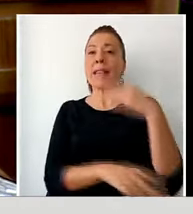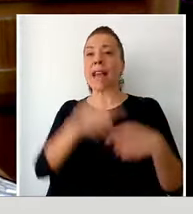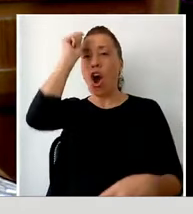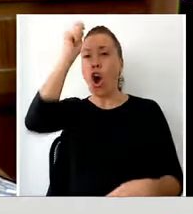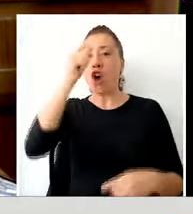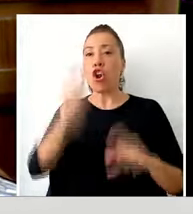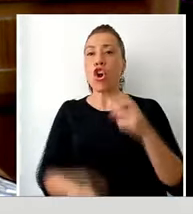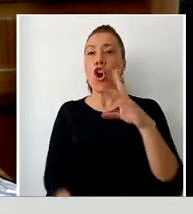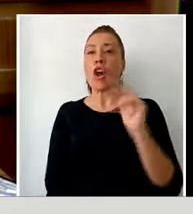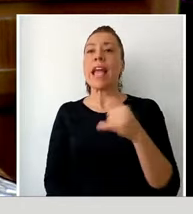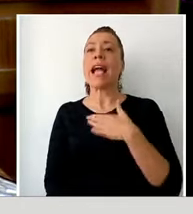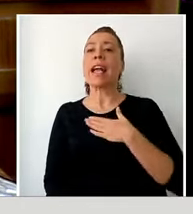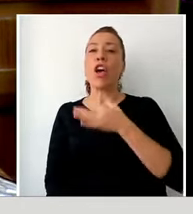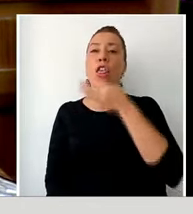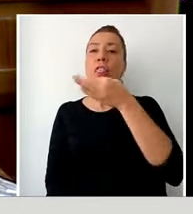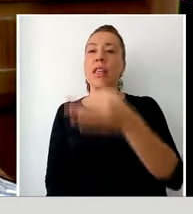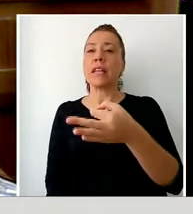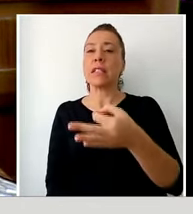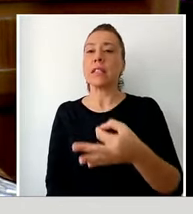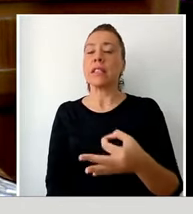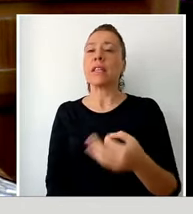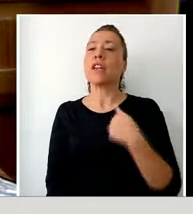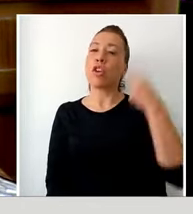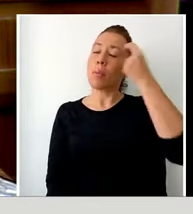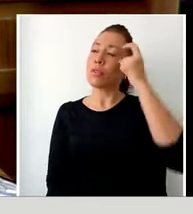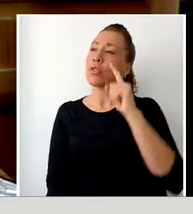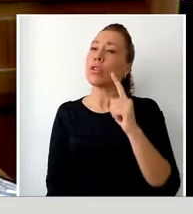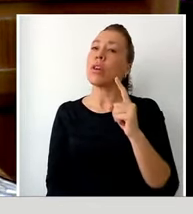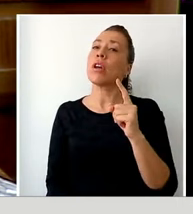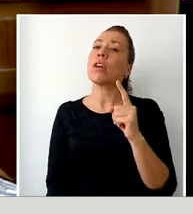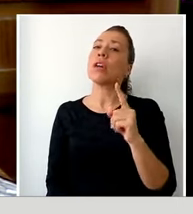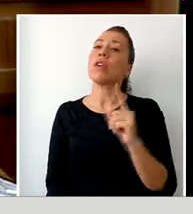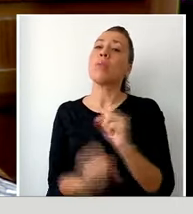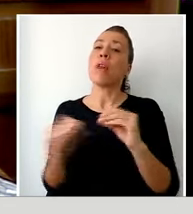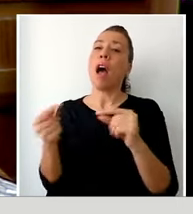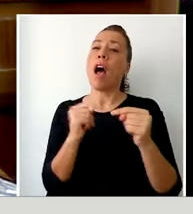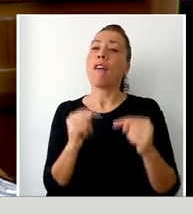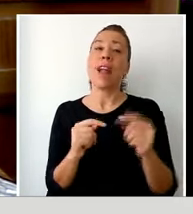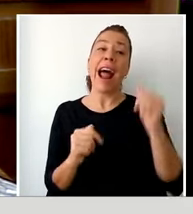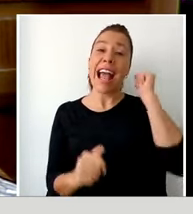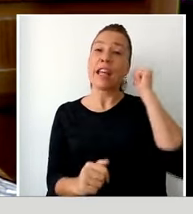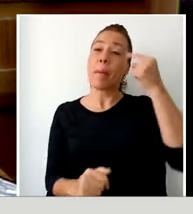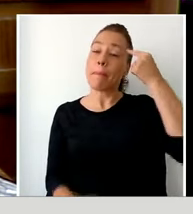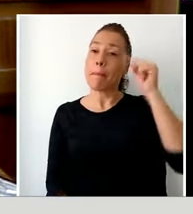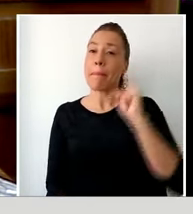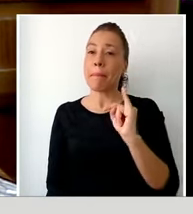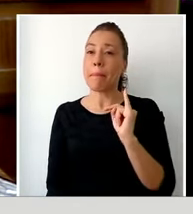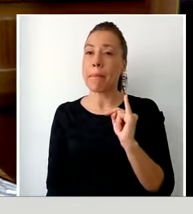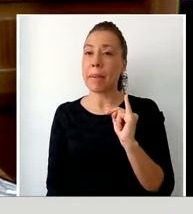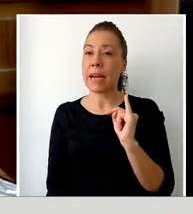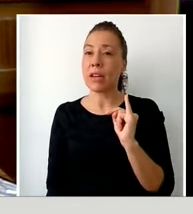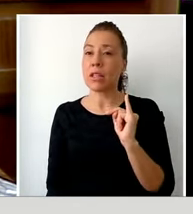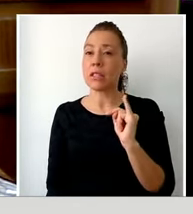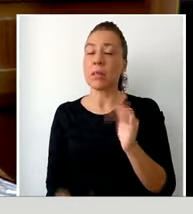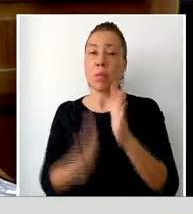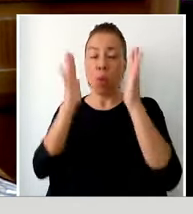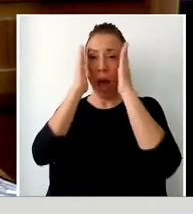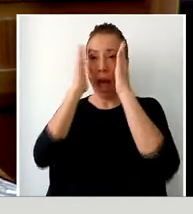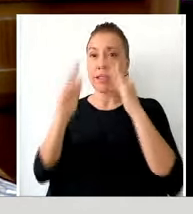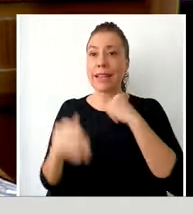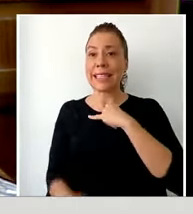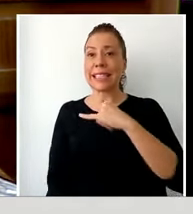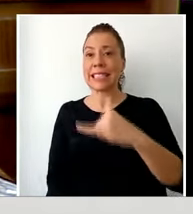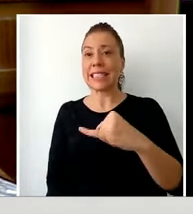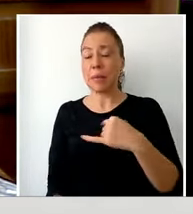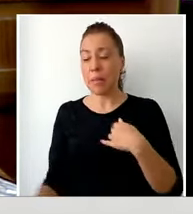ministro que me parece que no es bueno no puede estar en la discusión del día de ayer pero sí estamos muy atentos siempre como equipo